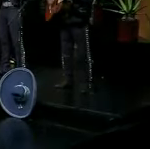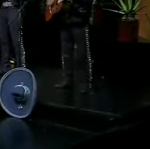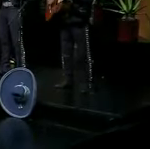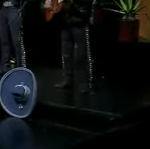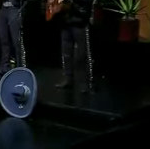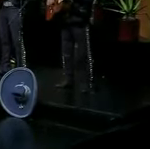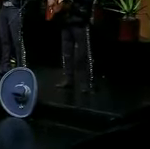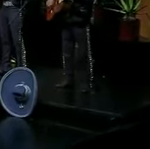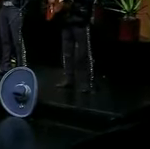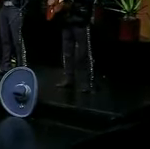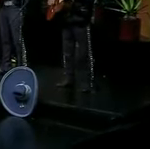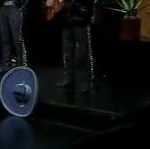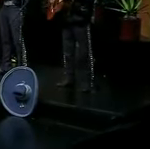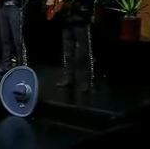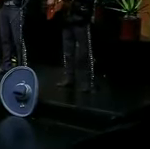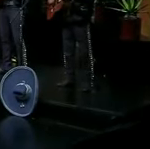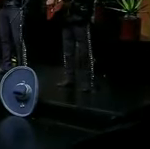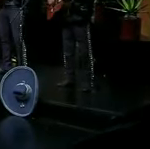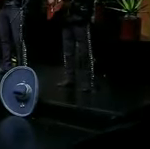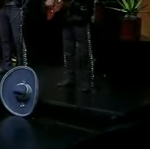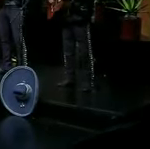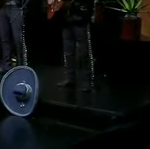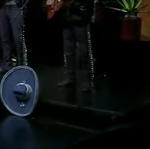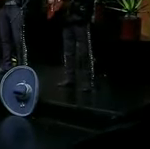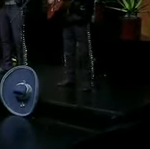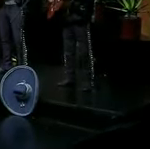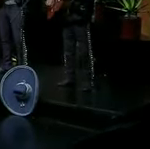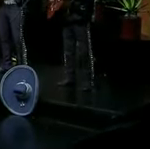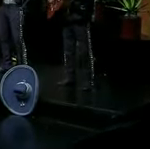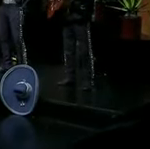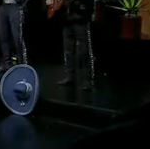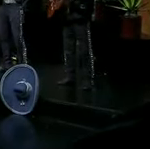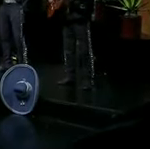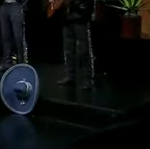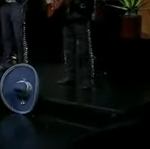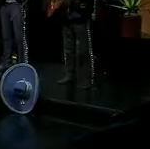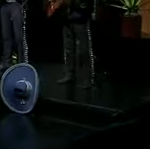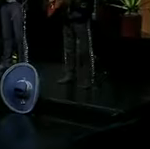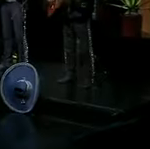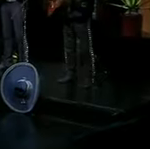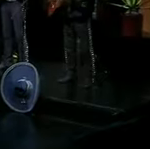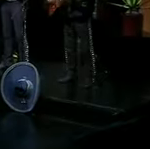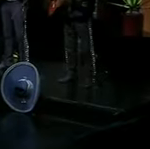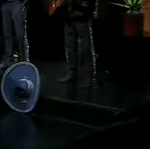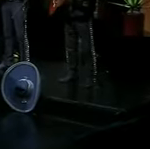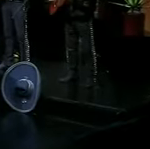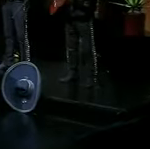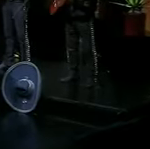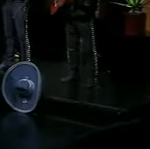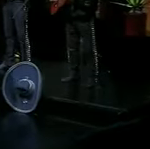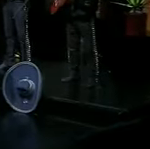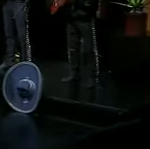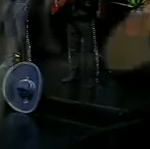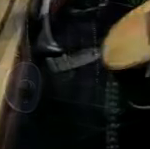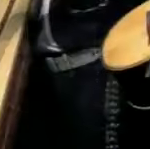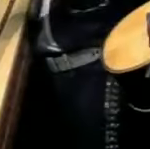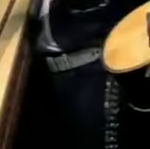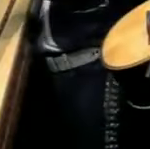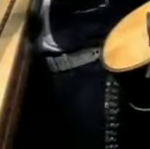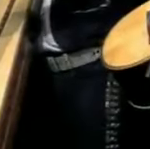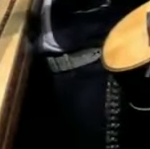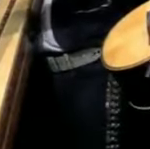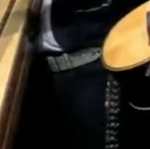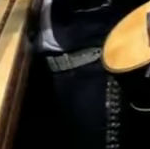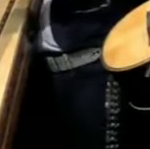¡Ay, qué bonita es esta vida! Y aunque no sea para siempre, si la vivo por